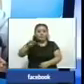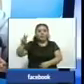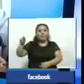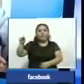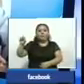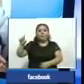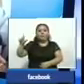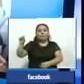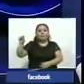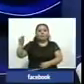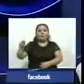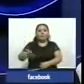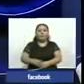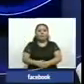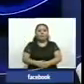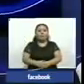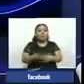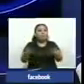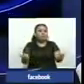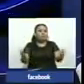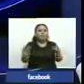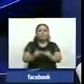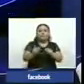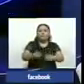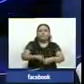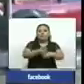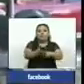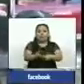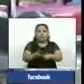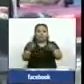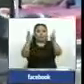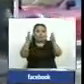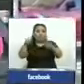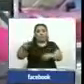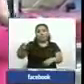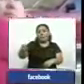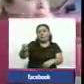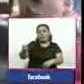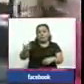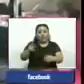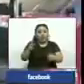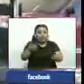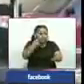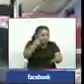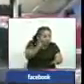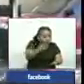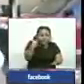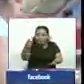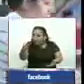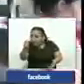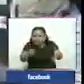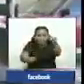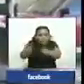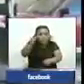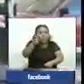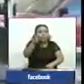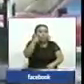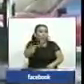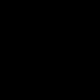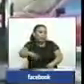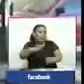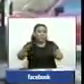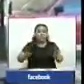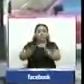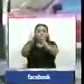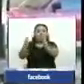Noticiero Hechos. Y también le contamos que la PNC desarrolló un operativo en varios municipios del departamento de San